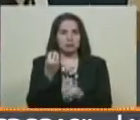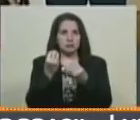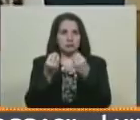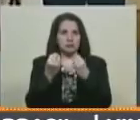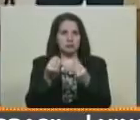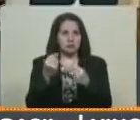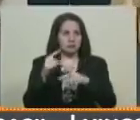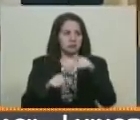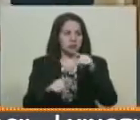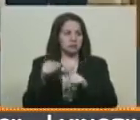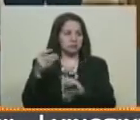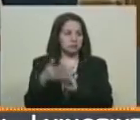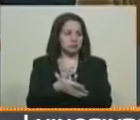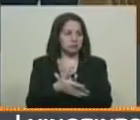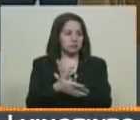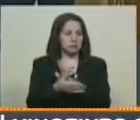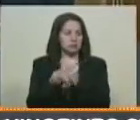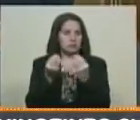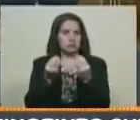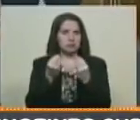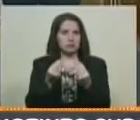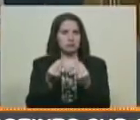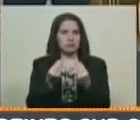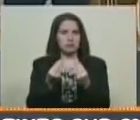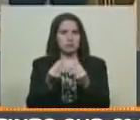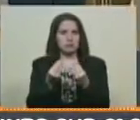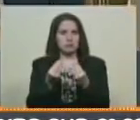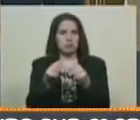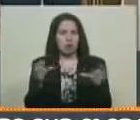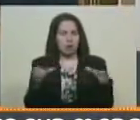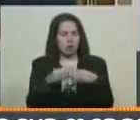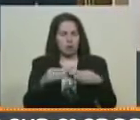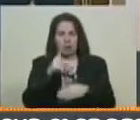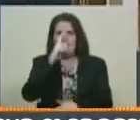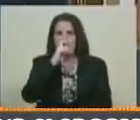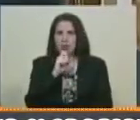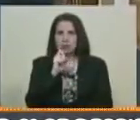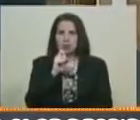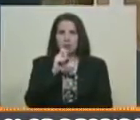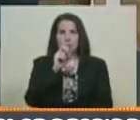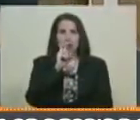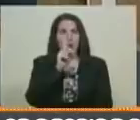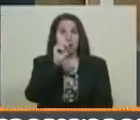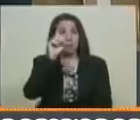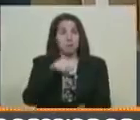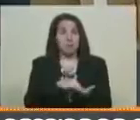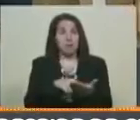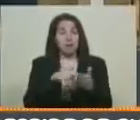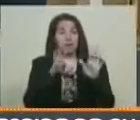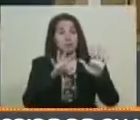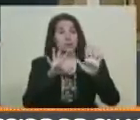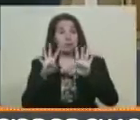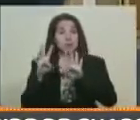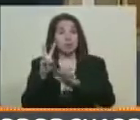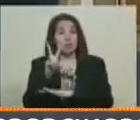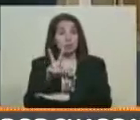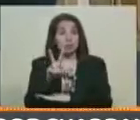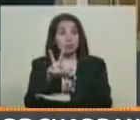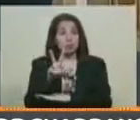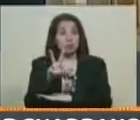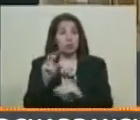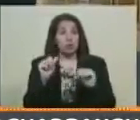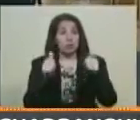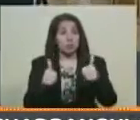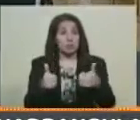la historia de esta agrupación, comenzó en el año de 1992, pero en aquella oportunidad bajo la